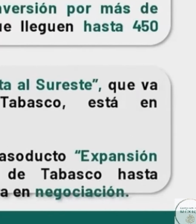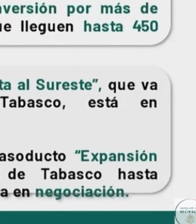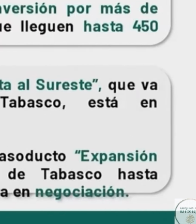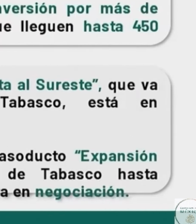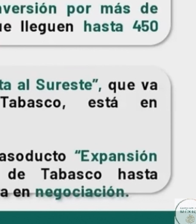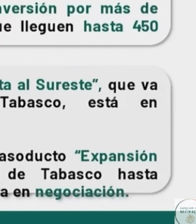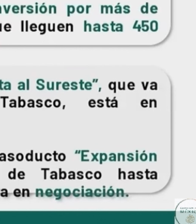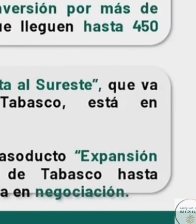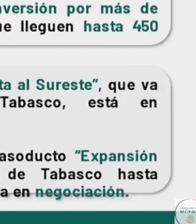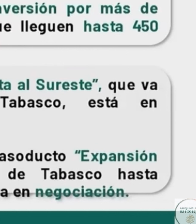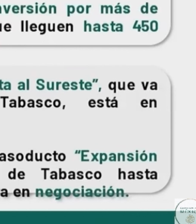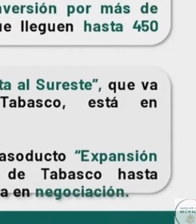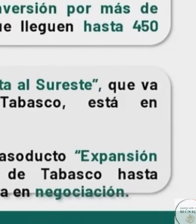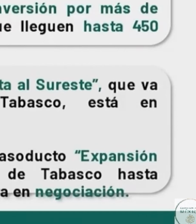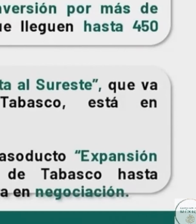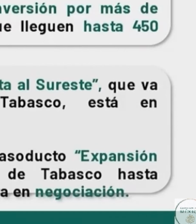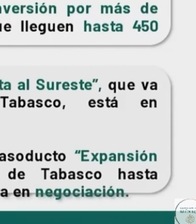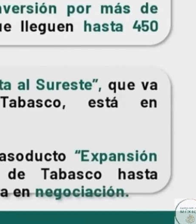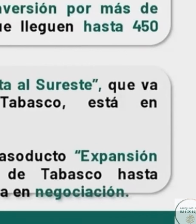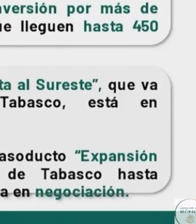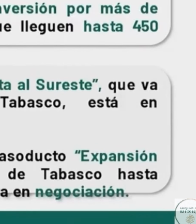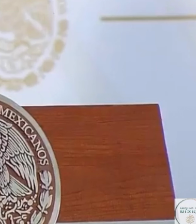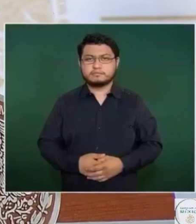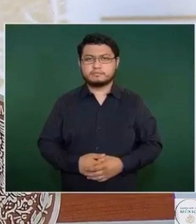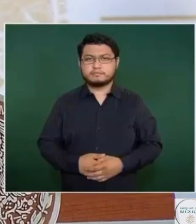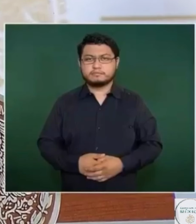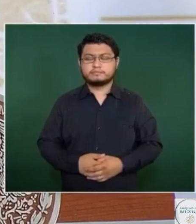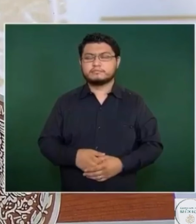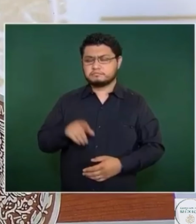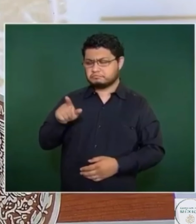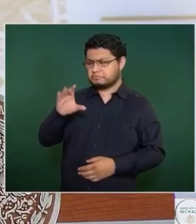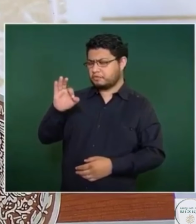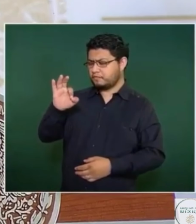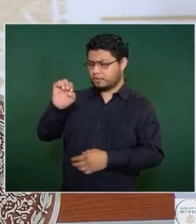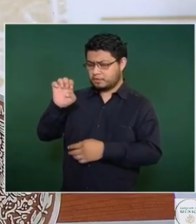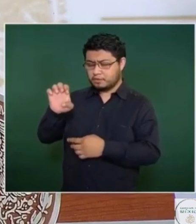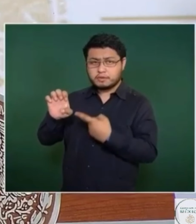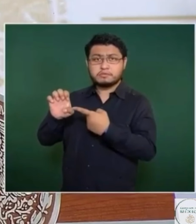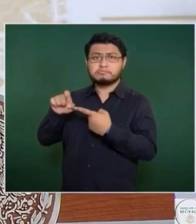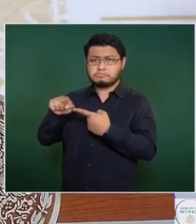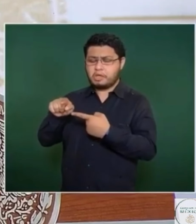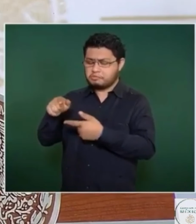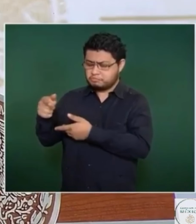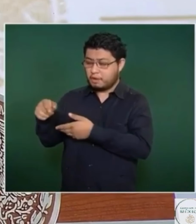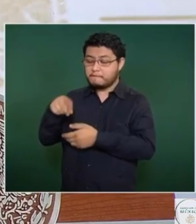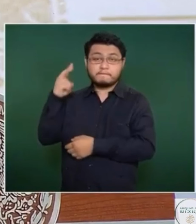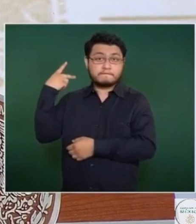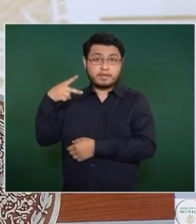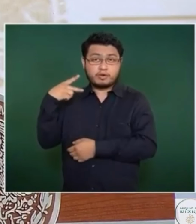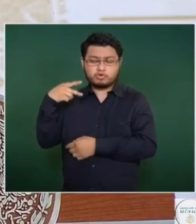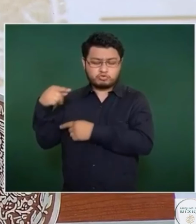informa la Comisión Federal de Electricidad, el gasoducto Puerta al Sureste, que va de Veracruz a